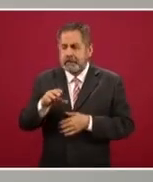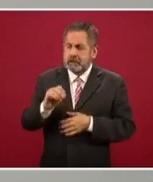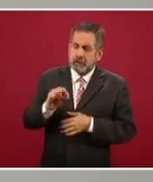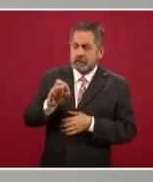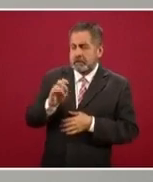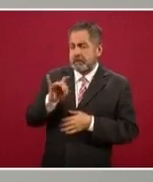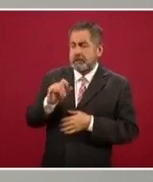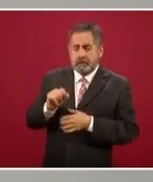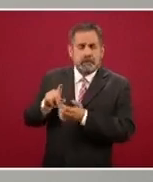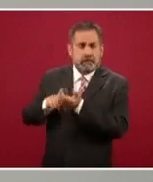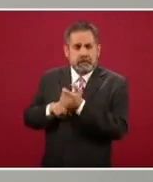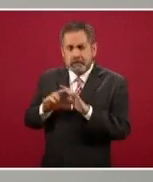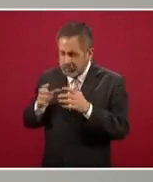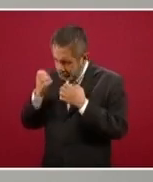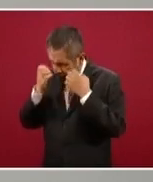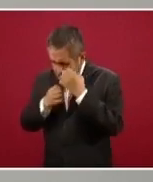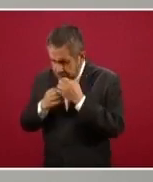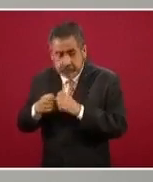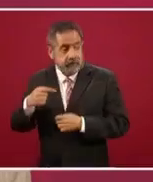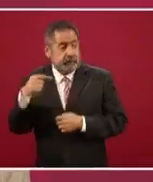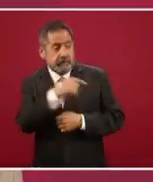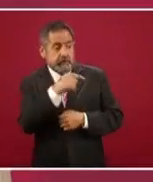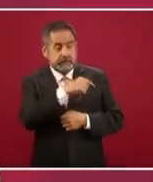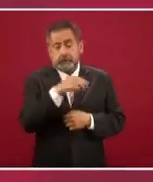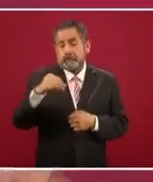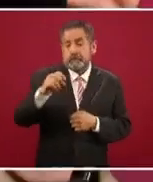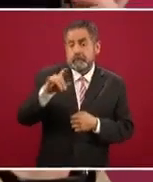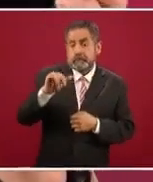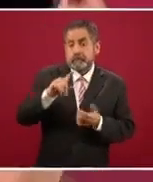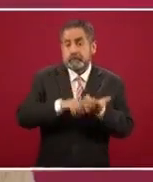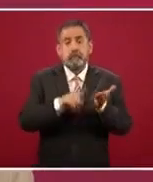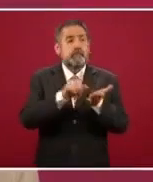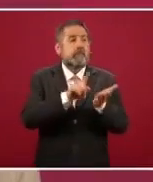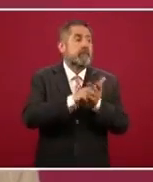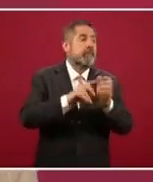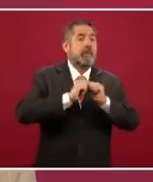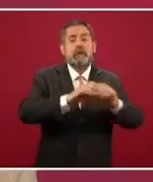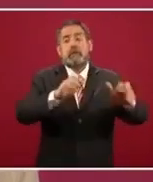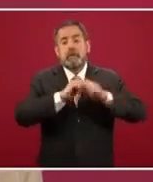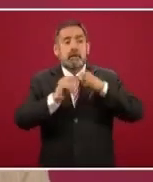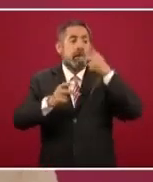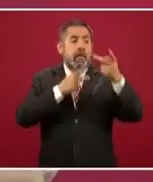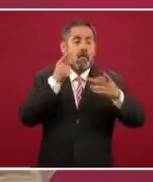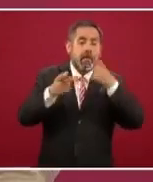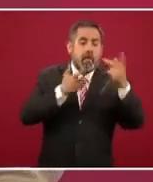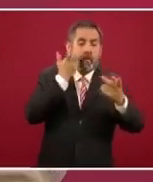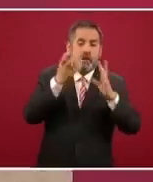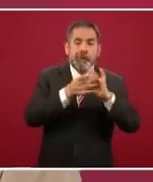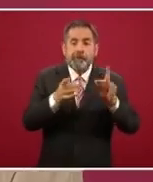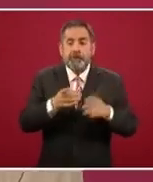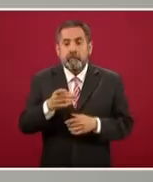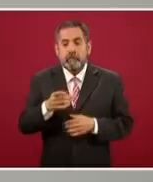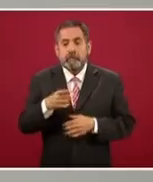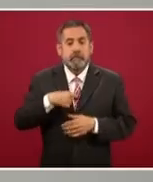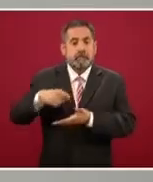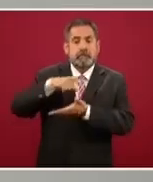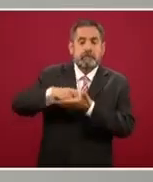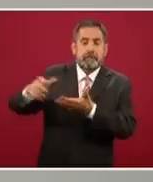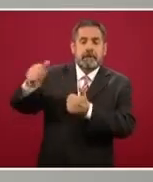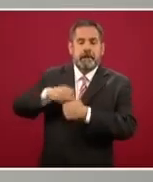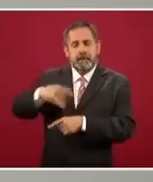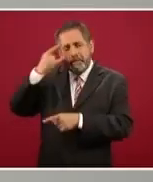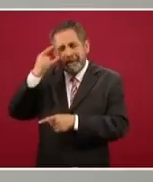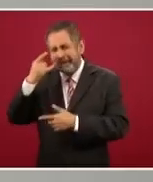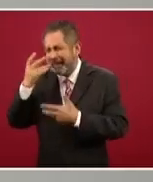de las corporaciones monopólicas, inmediatamente en el Twitter empezaron a salir comentarios de que tenemos adquisición de productos